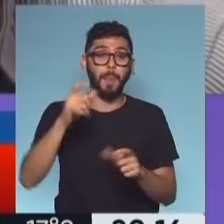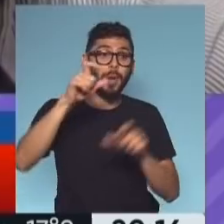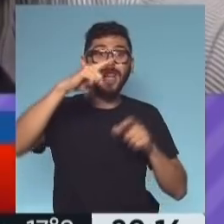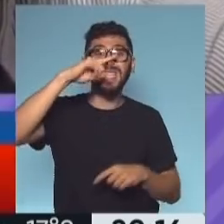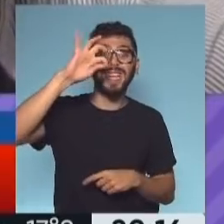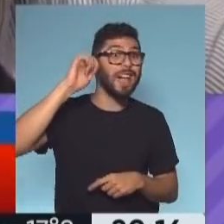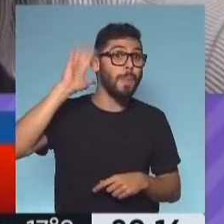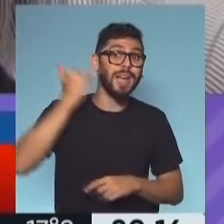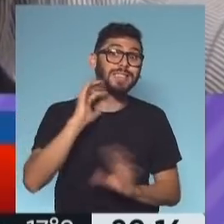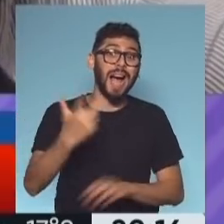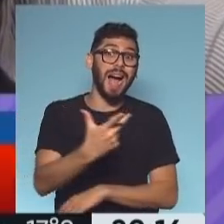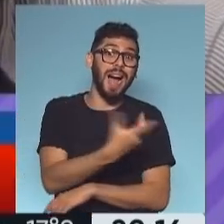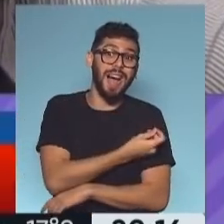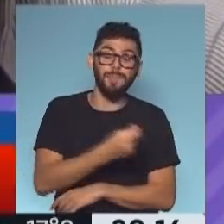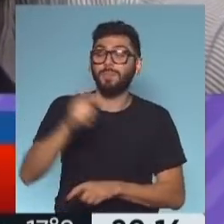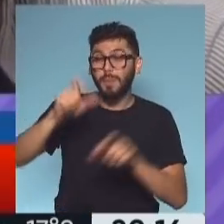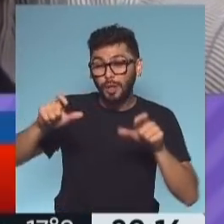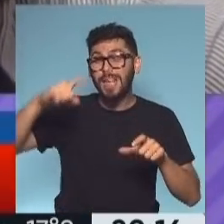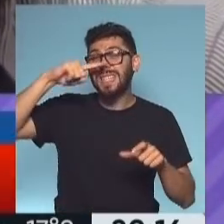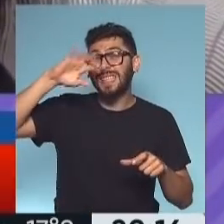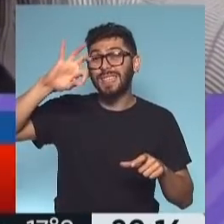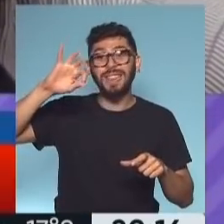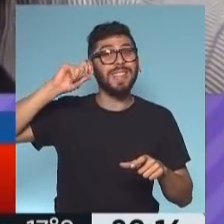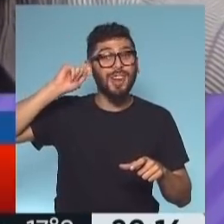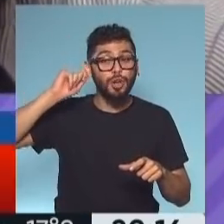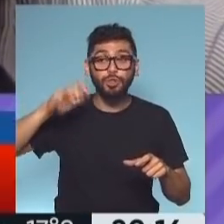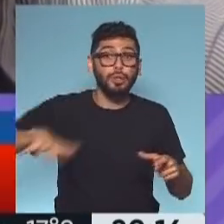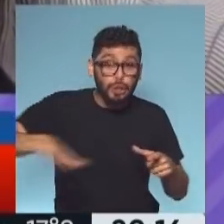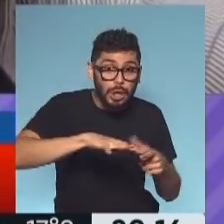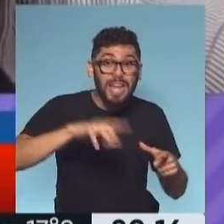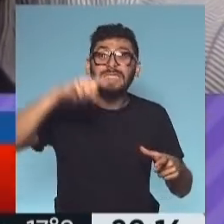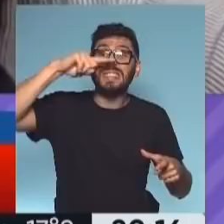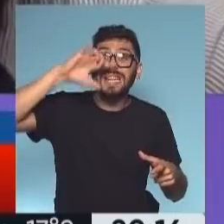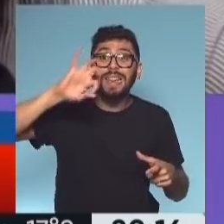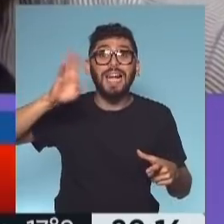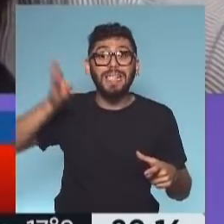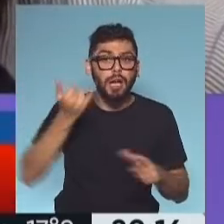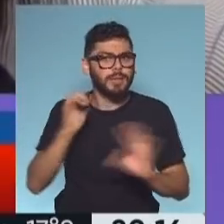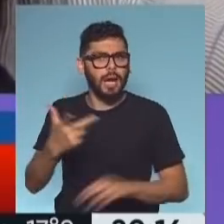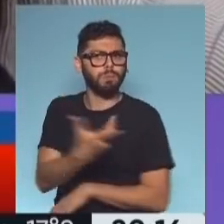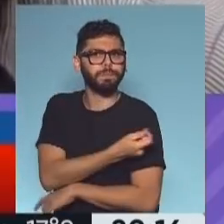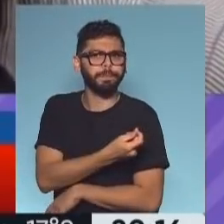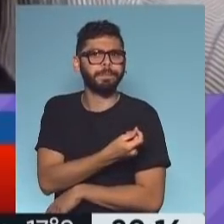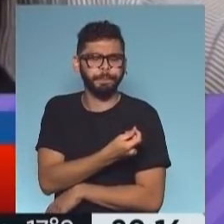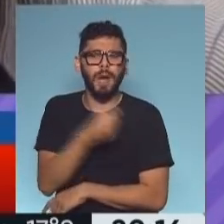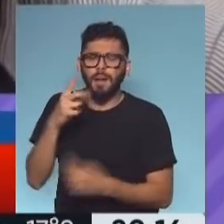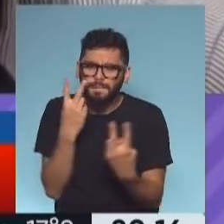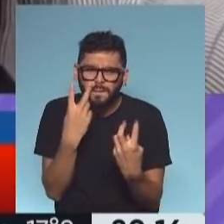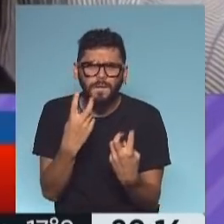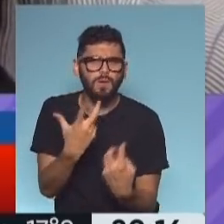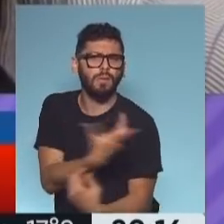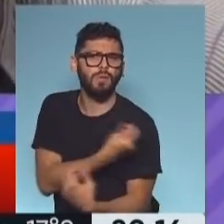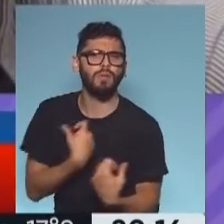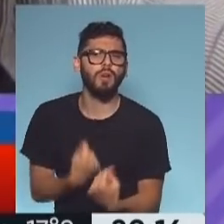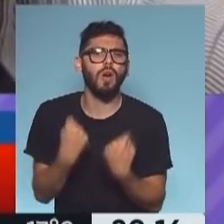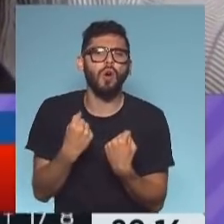años se encuentran inmunizados en más de un 70% en la provincia de Buenos Aires, entonces están protegidos. Estamos haciendo estudios de eficacia de las vacunas y vemos, hoy se